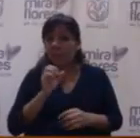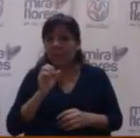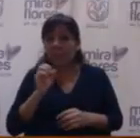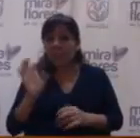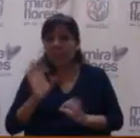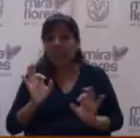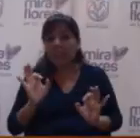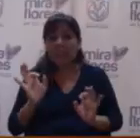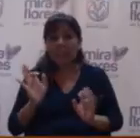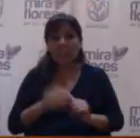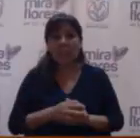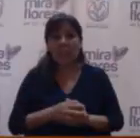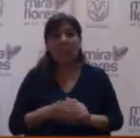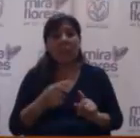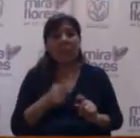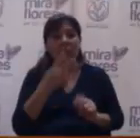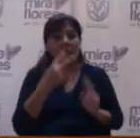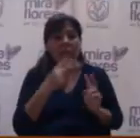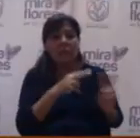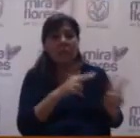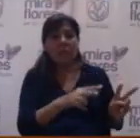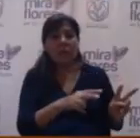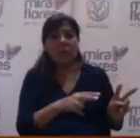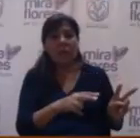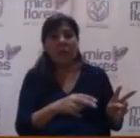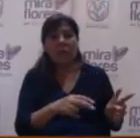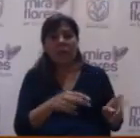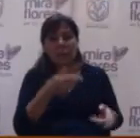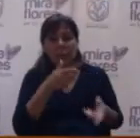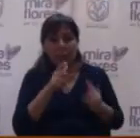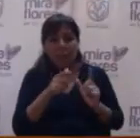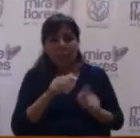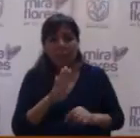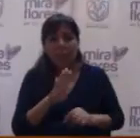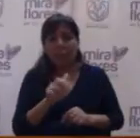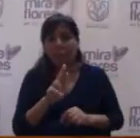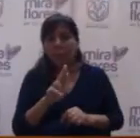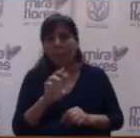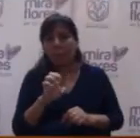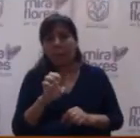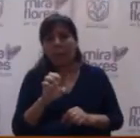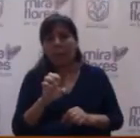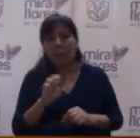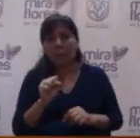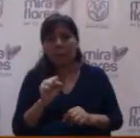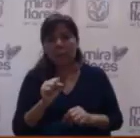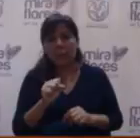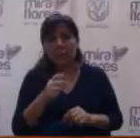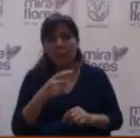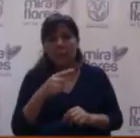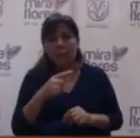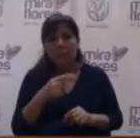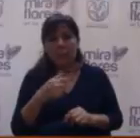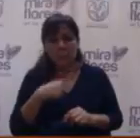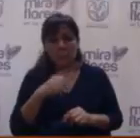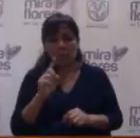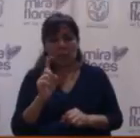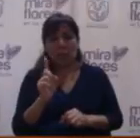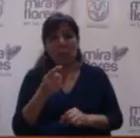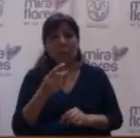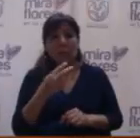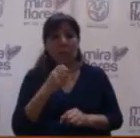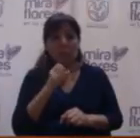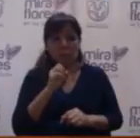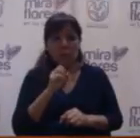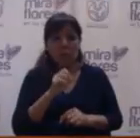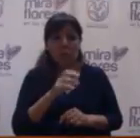la vestidura con unos bares donde pueden haber habido algunas situaciones indeseadas. Sí, yo soy de los primeros que dice que eso es